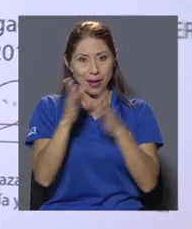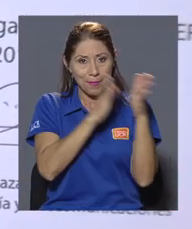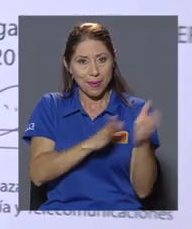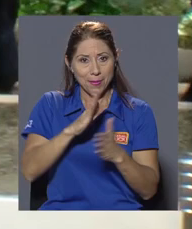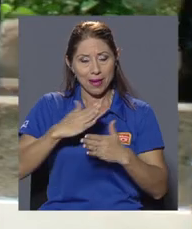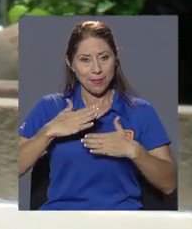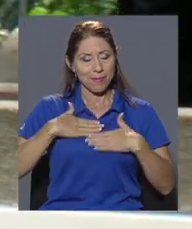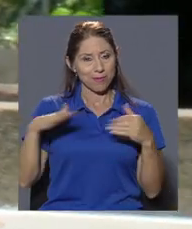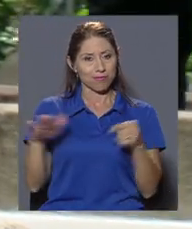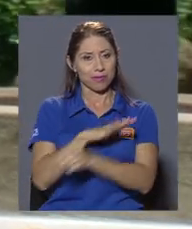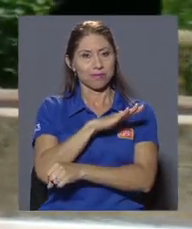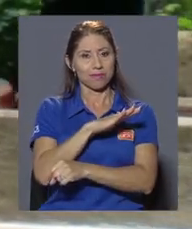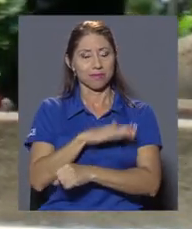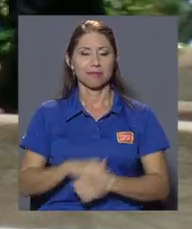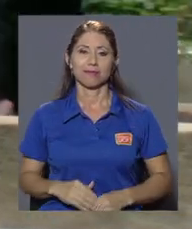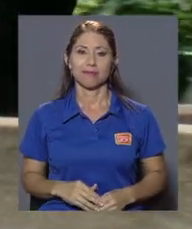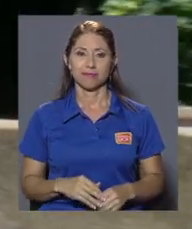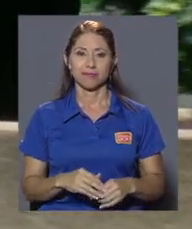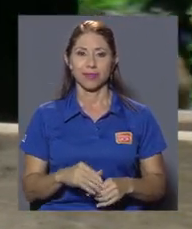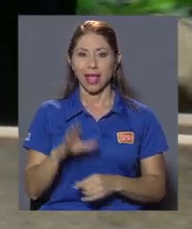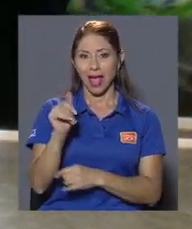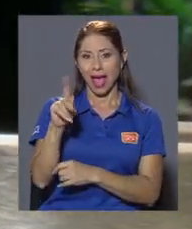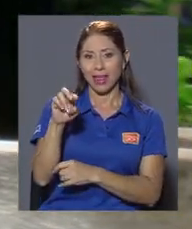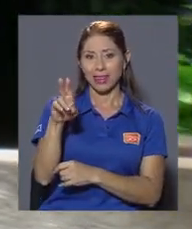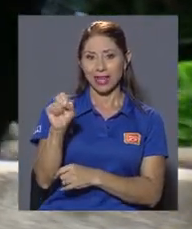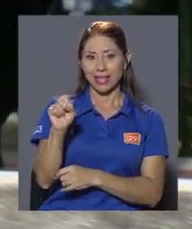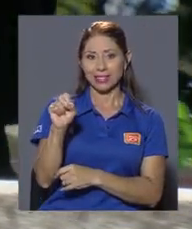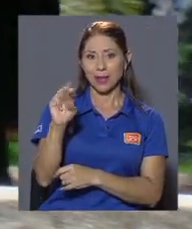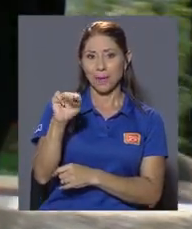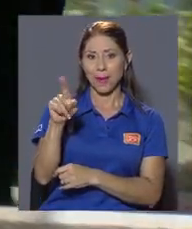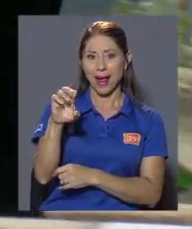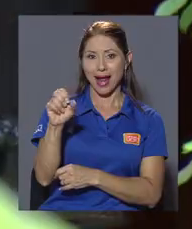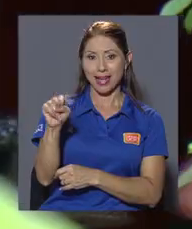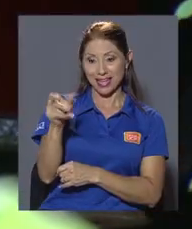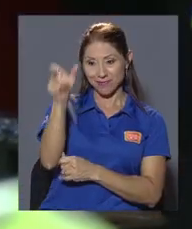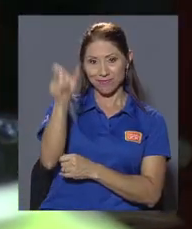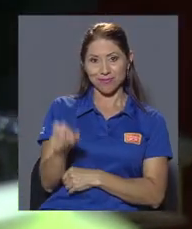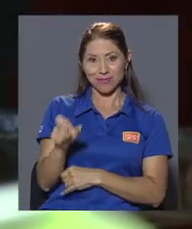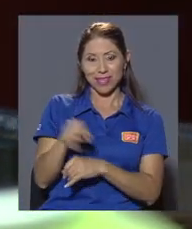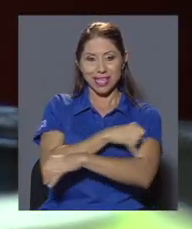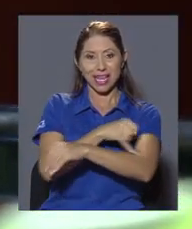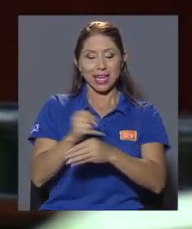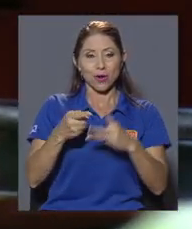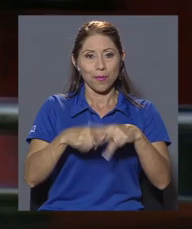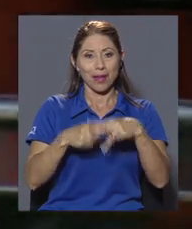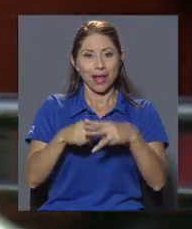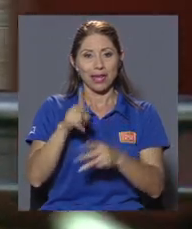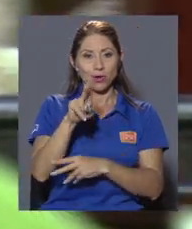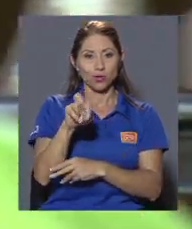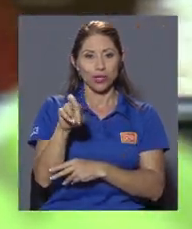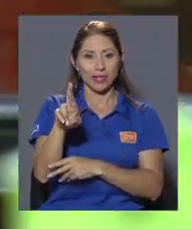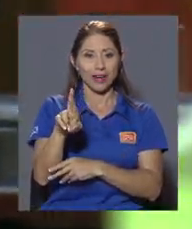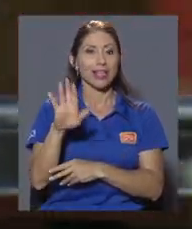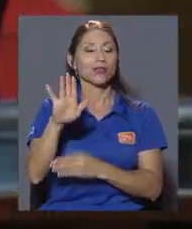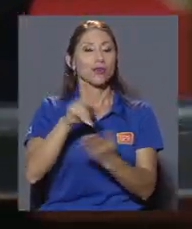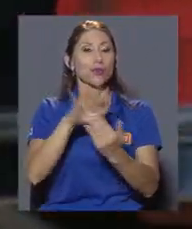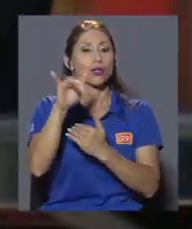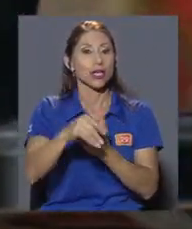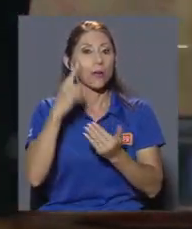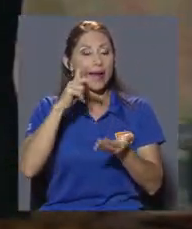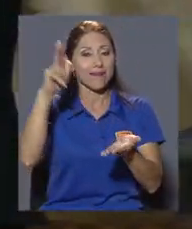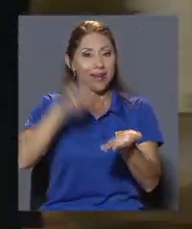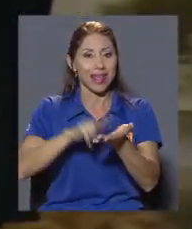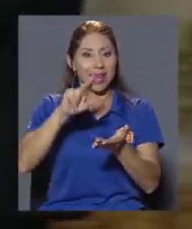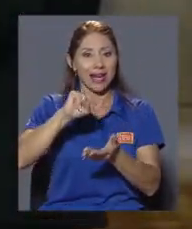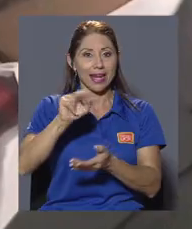formarme de forma integral. Andrés Marín es ingeniero mecánico de la UCR. Su proyecto para validar un